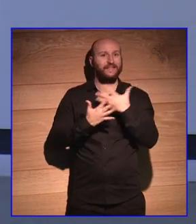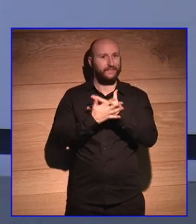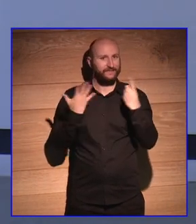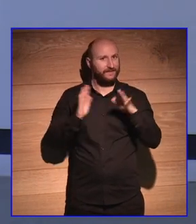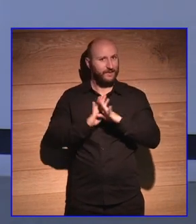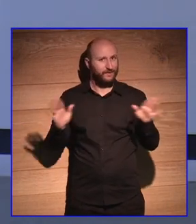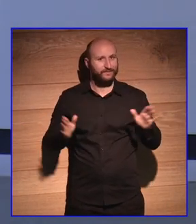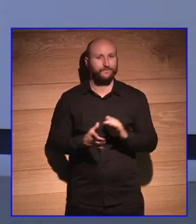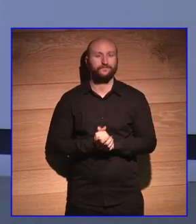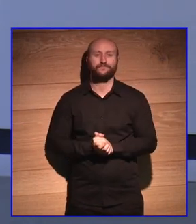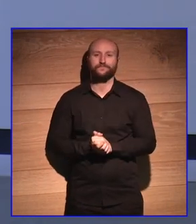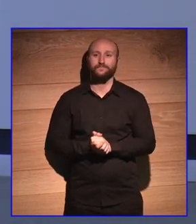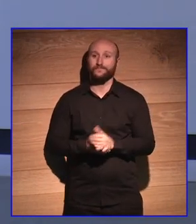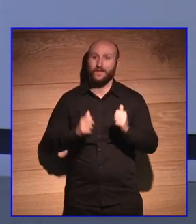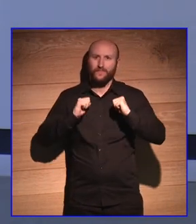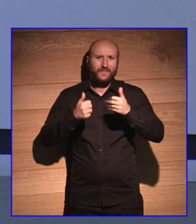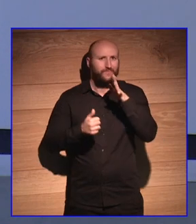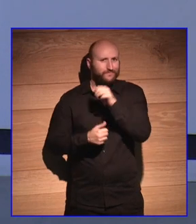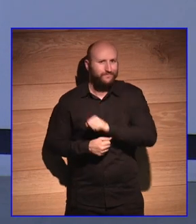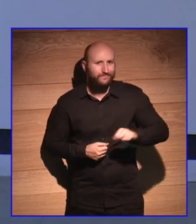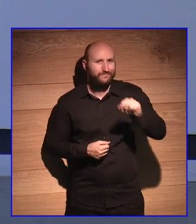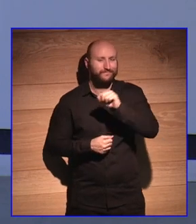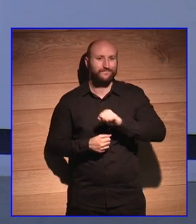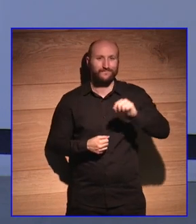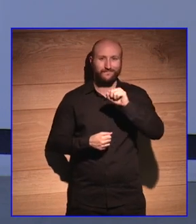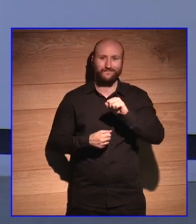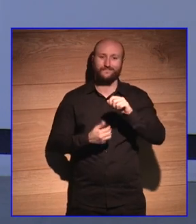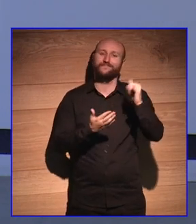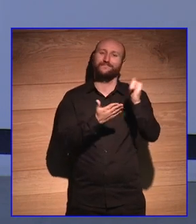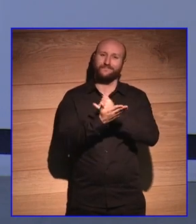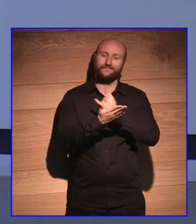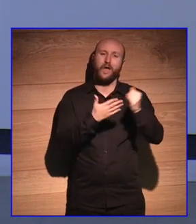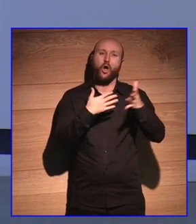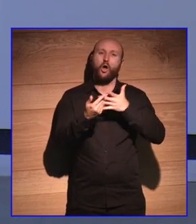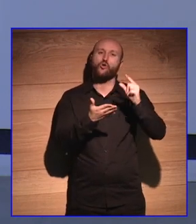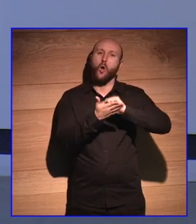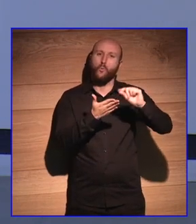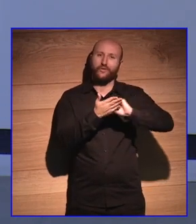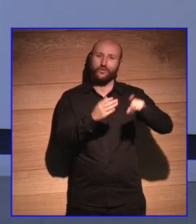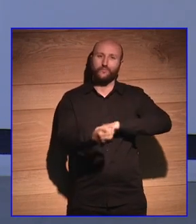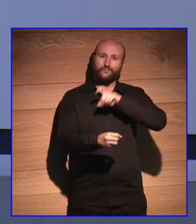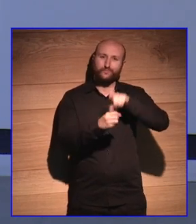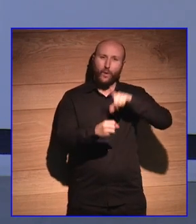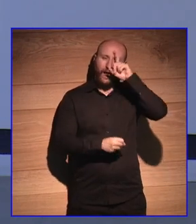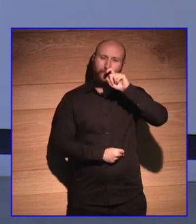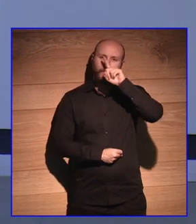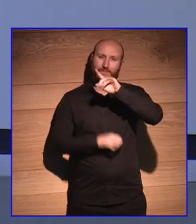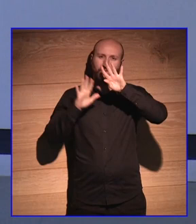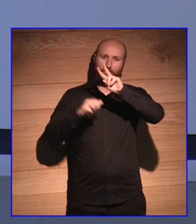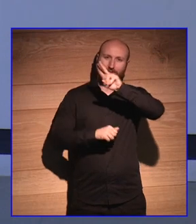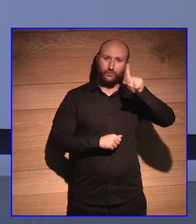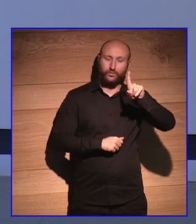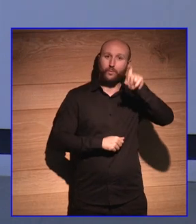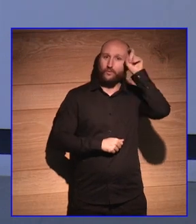tras este brillante inicio de pablos se matriculó en la asignatura de composición en 1921 bajo la tutela del